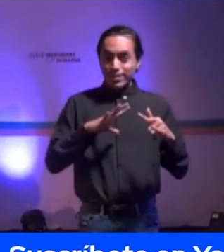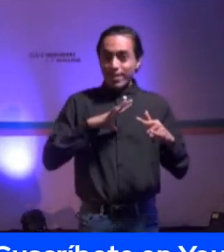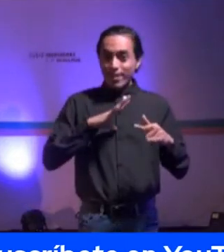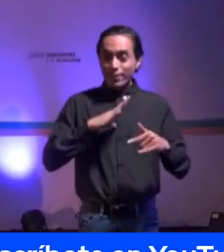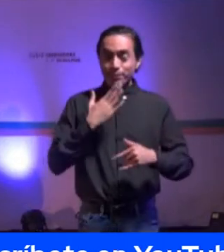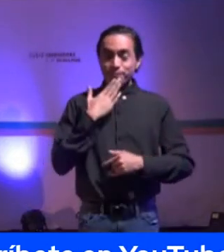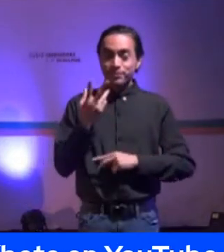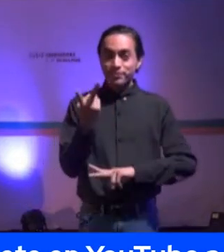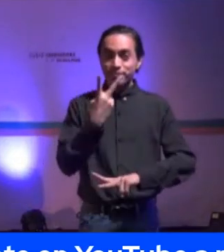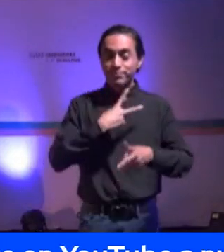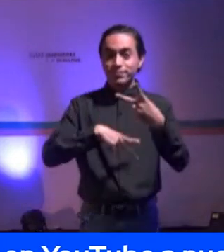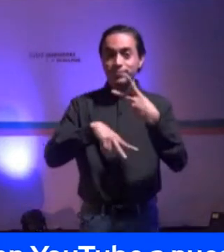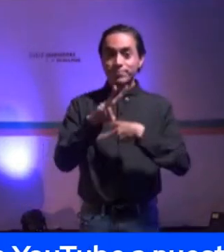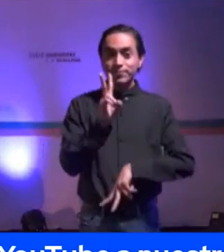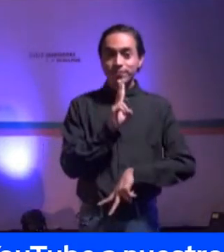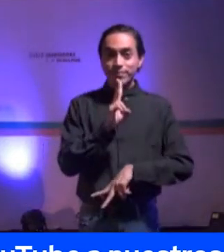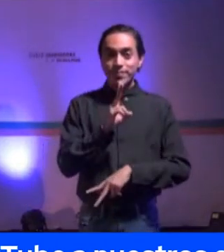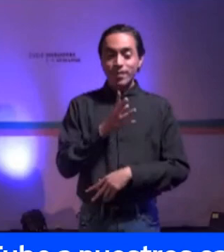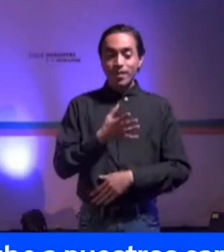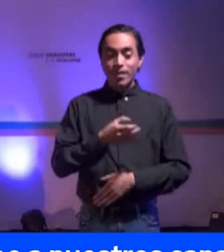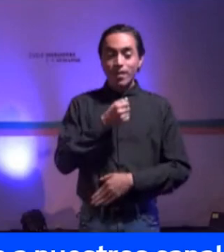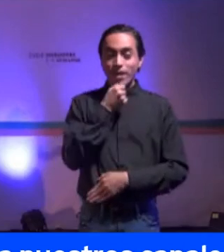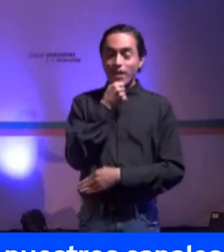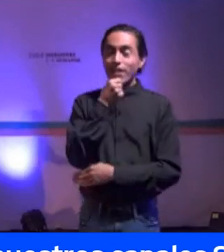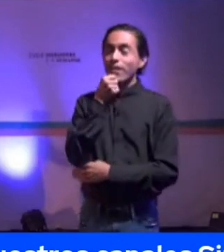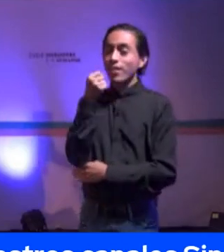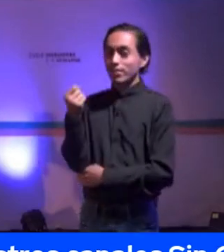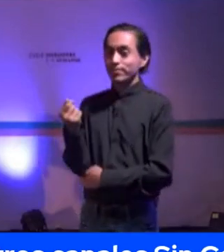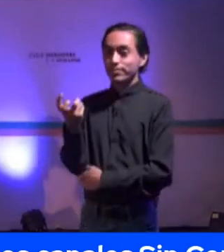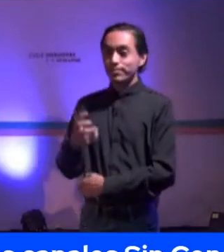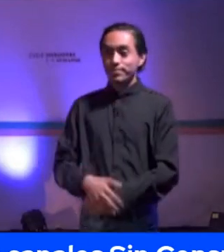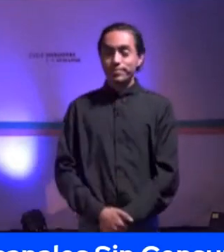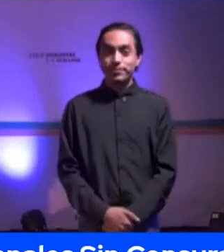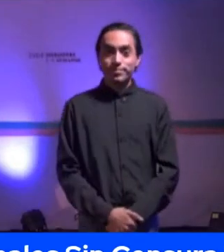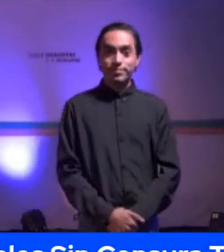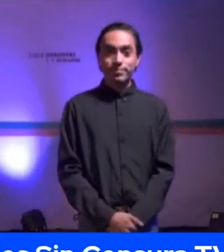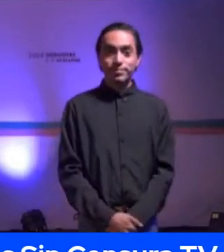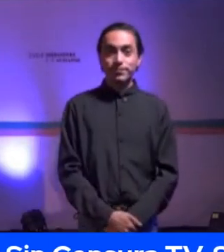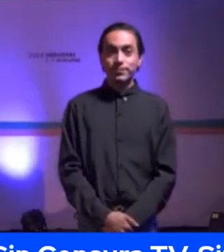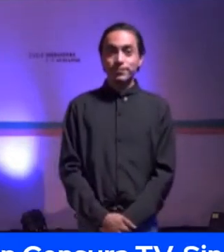que les dejo, esta es su casa.